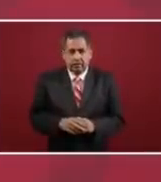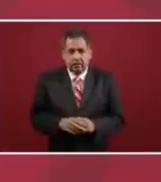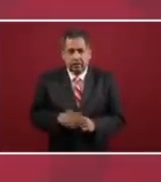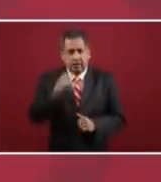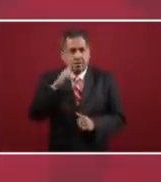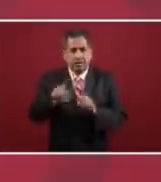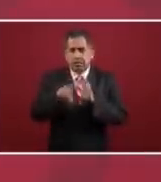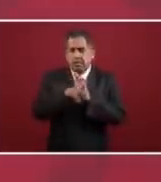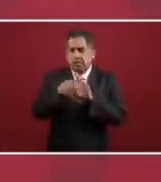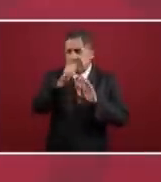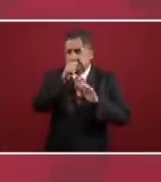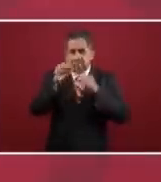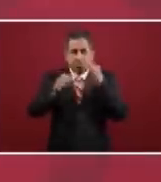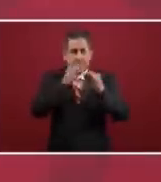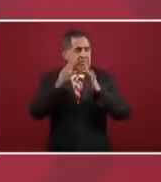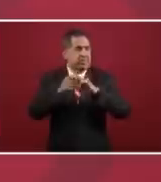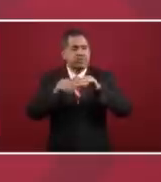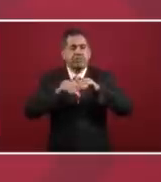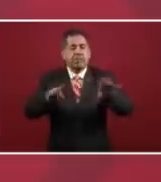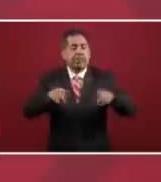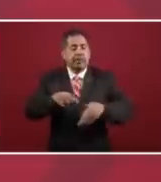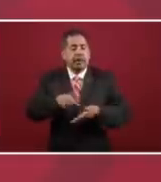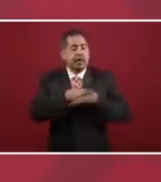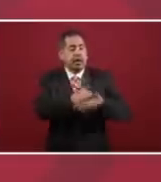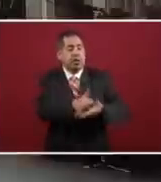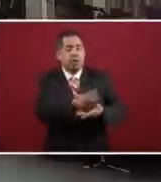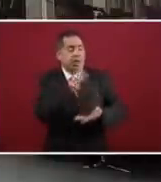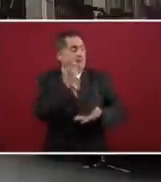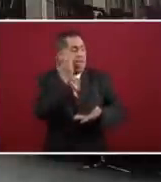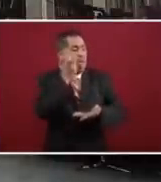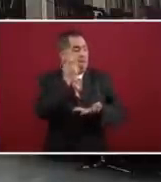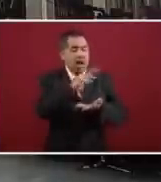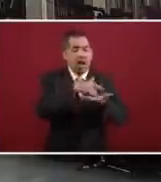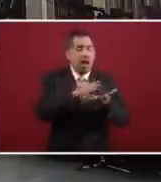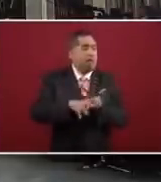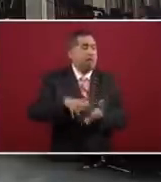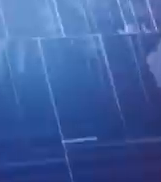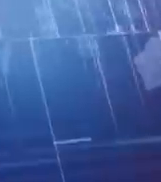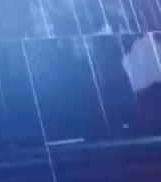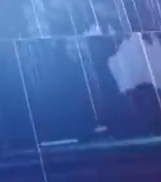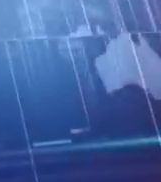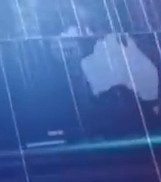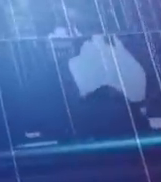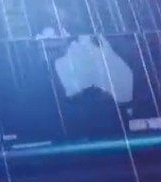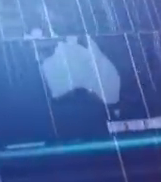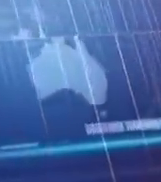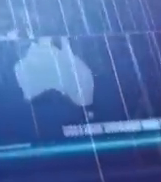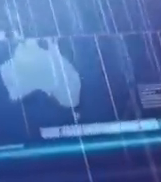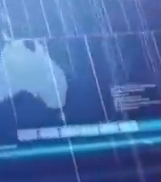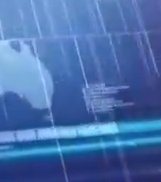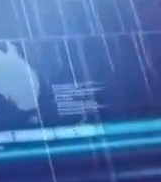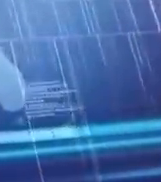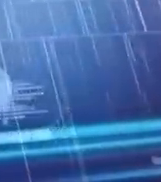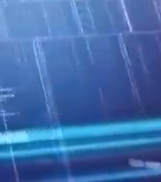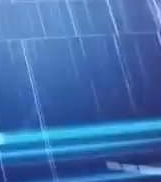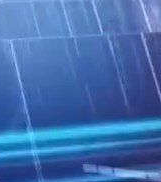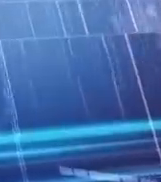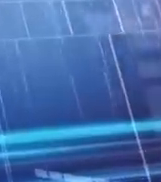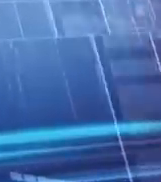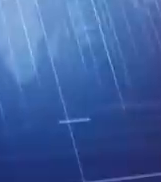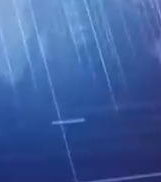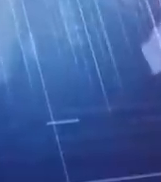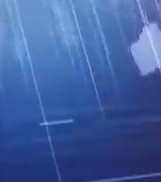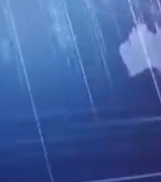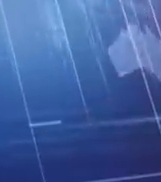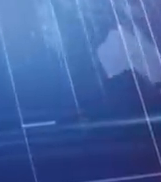los medios de comunicación les ayudan, la mayoría. Hoy, por cierto, le cuestionaron a López Obrador sobre presuntos